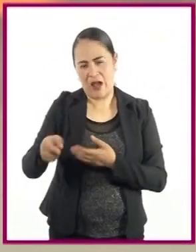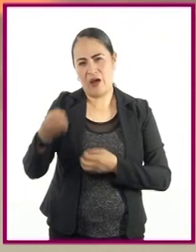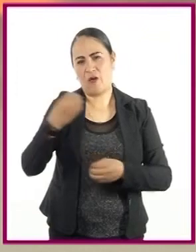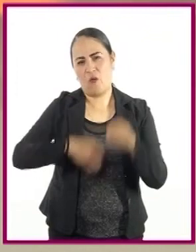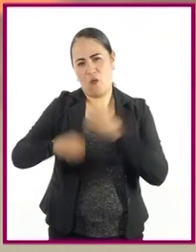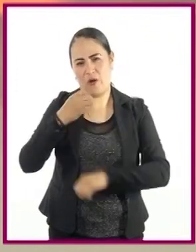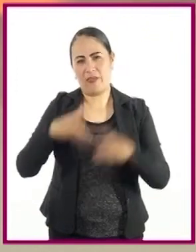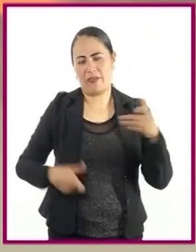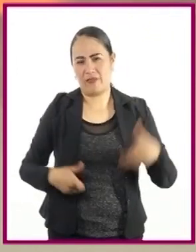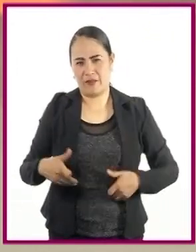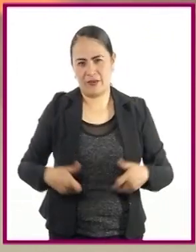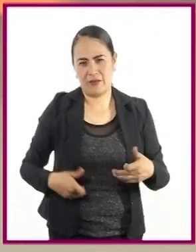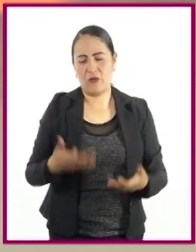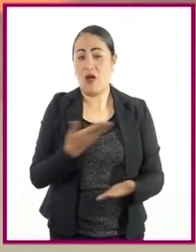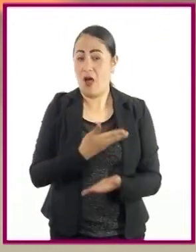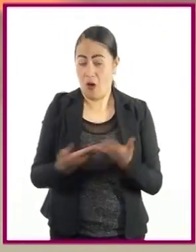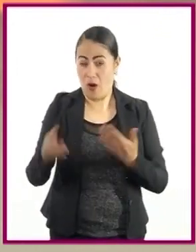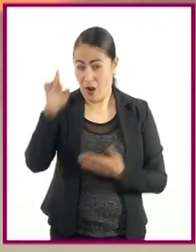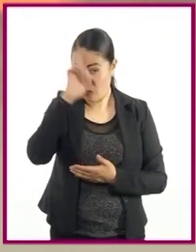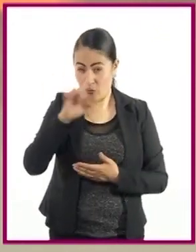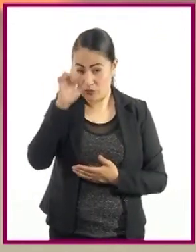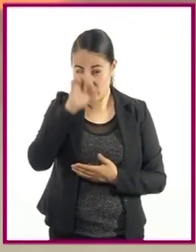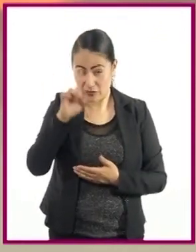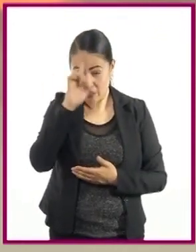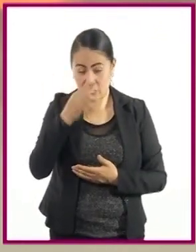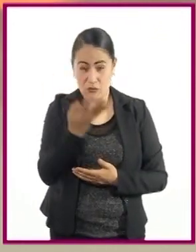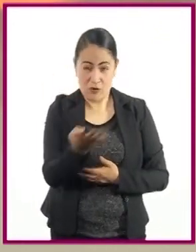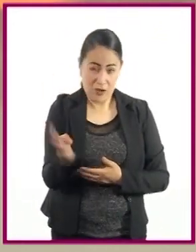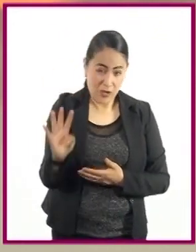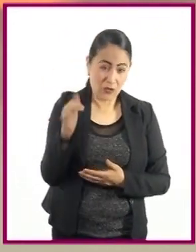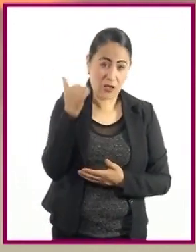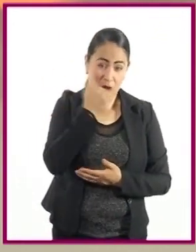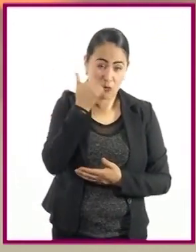¿puedo sugerirles algo a nuestros jóvenes alumnos, maestra?